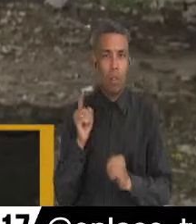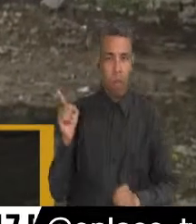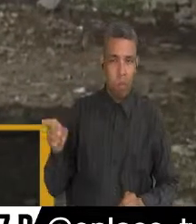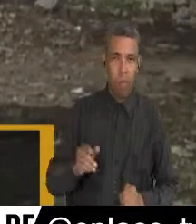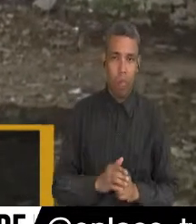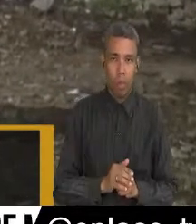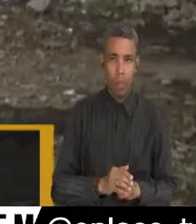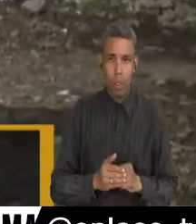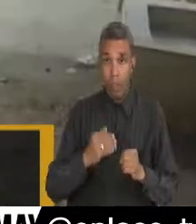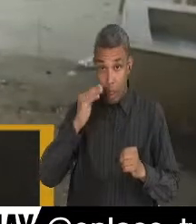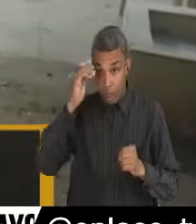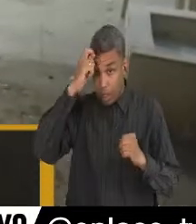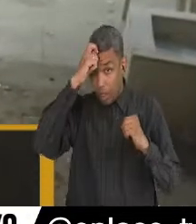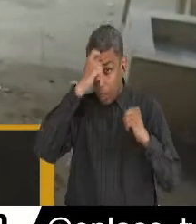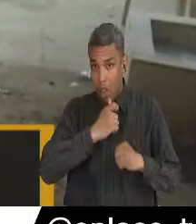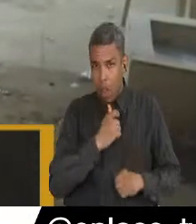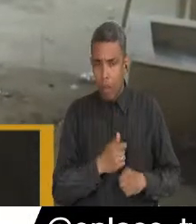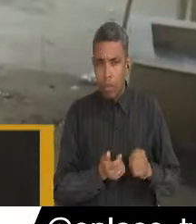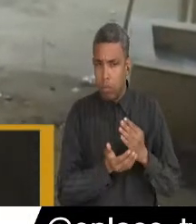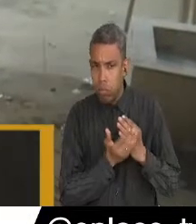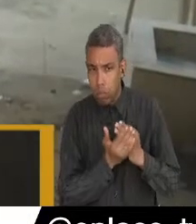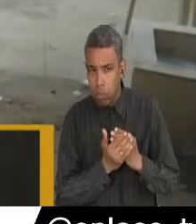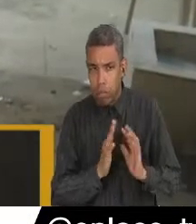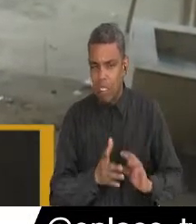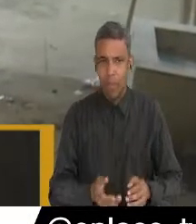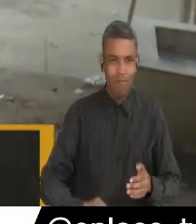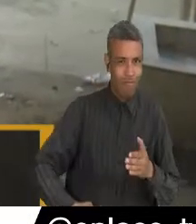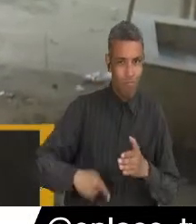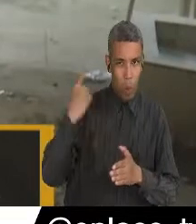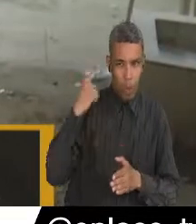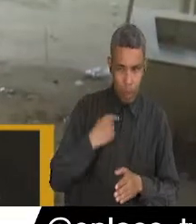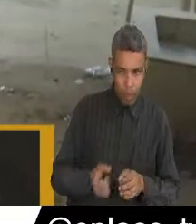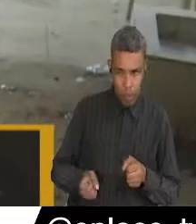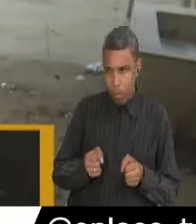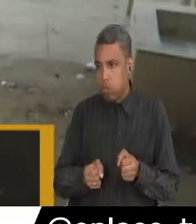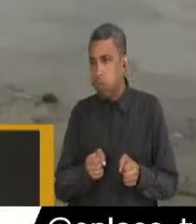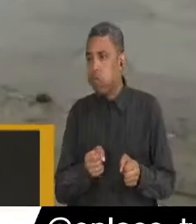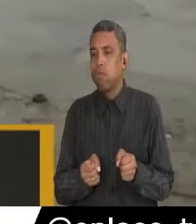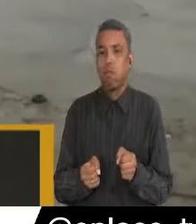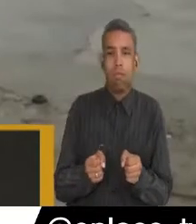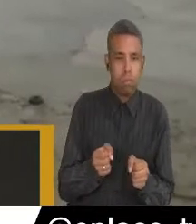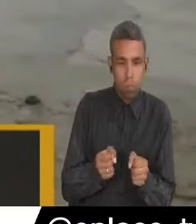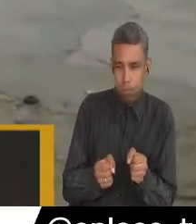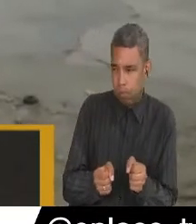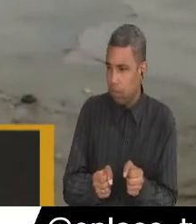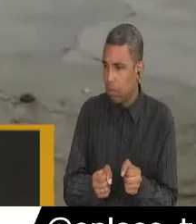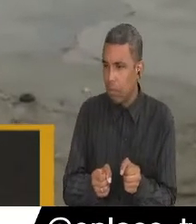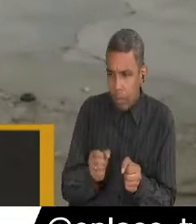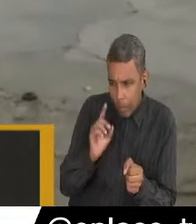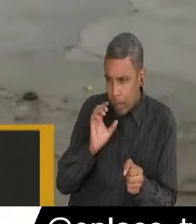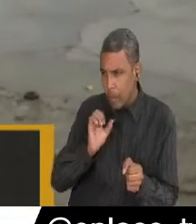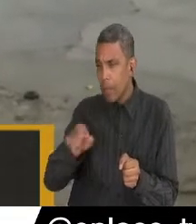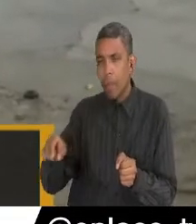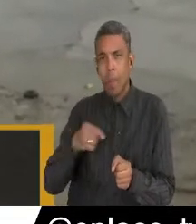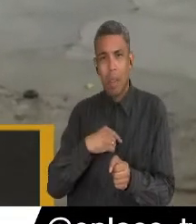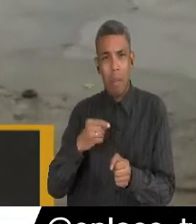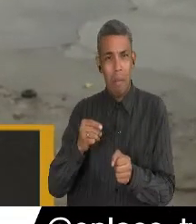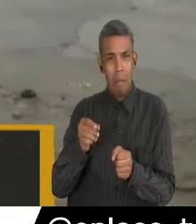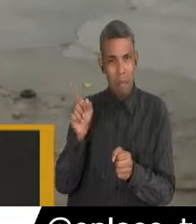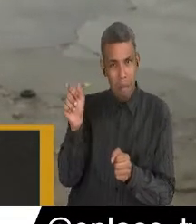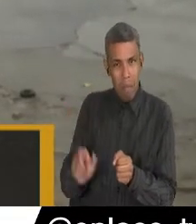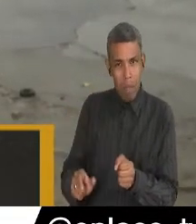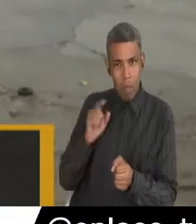nuestra ambulancia que se encuentra en el barrio nororiental de nuestra subestación. Al llegar al sitio encuentra una persona herida, al parecer por arma